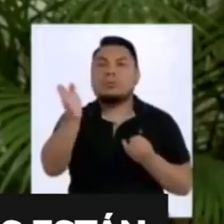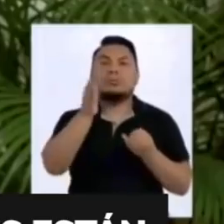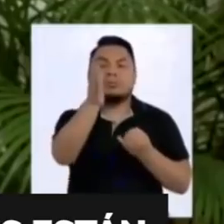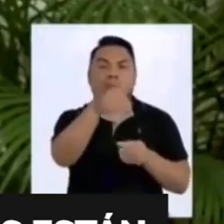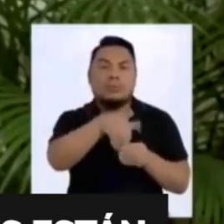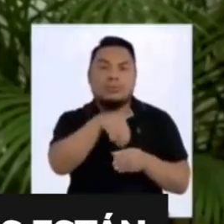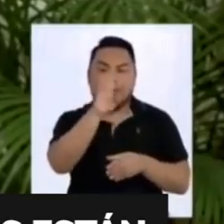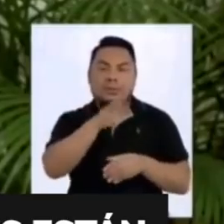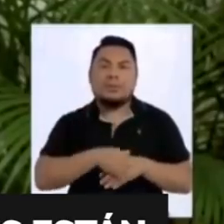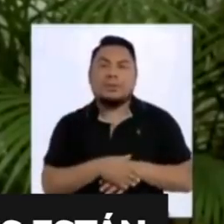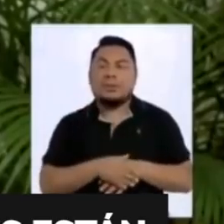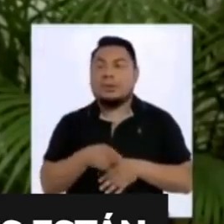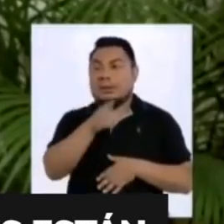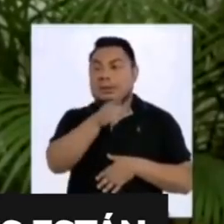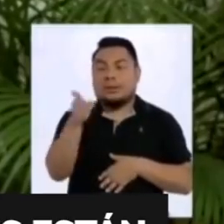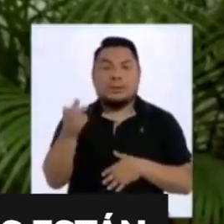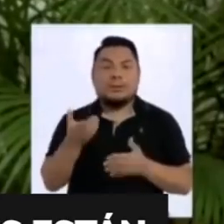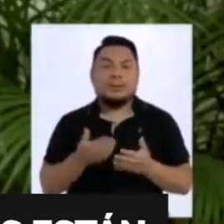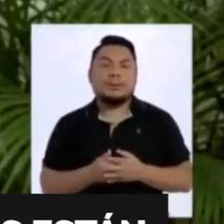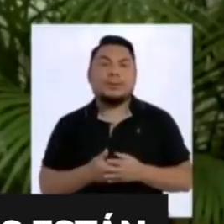público. Ellos